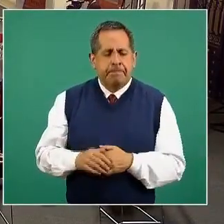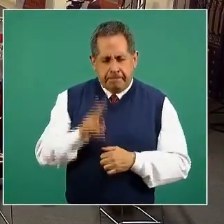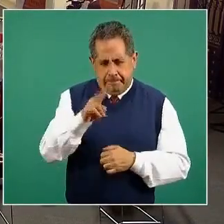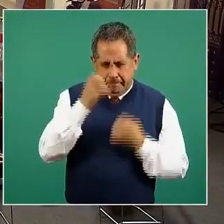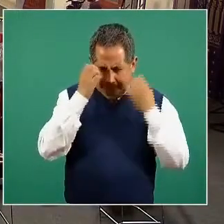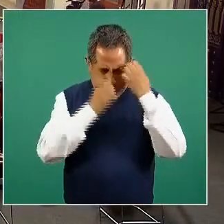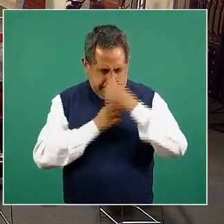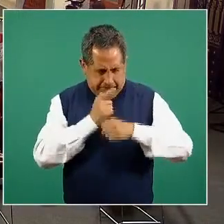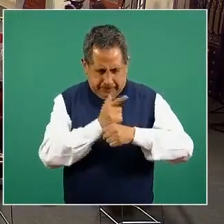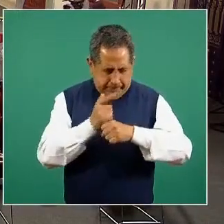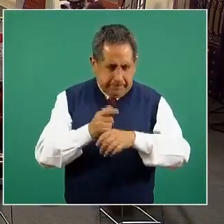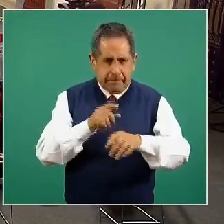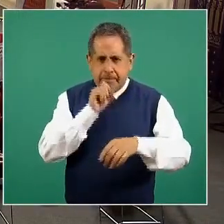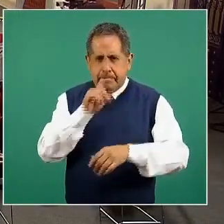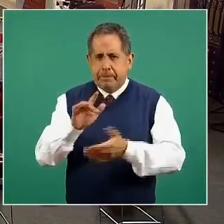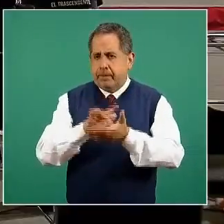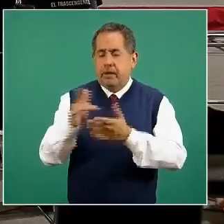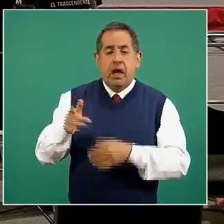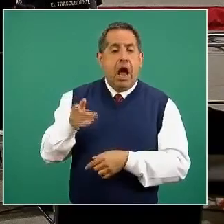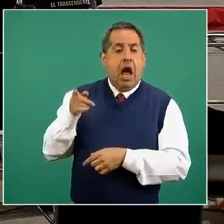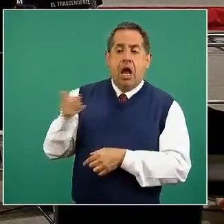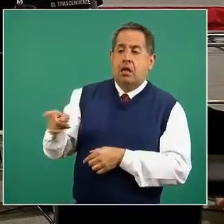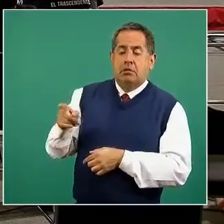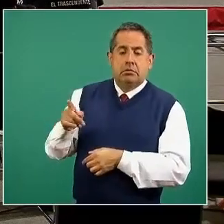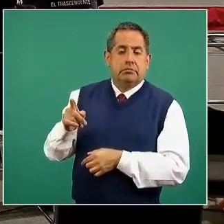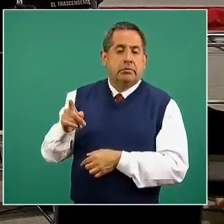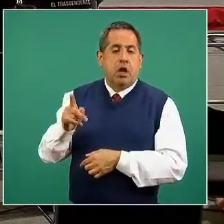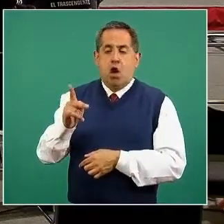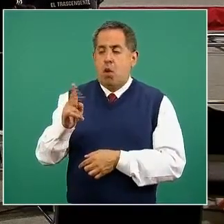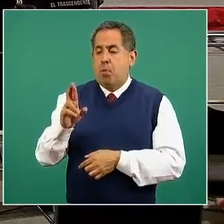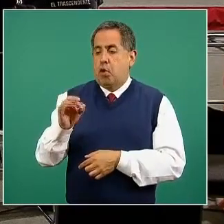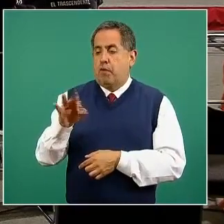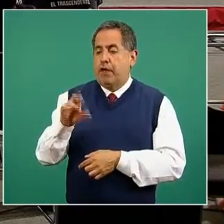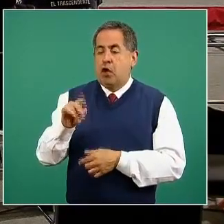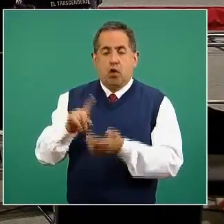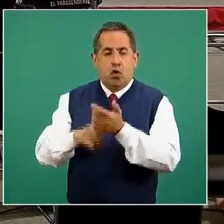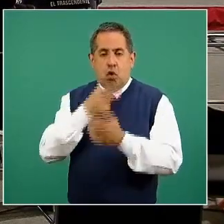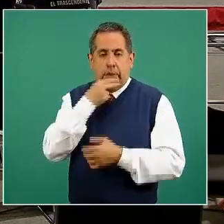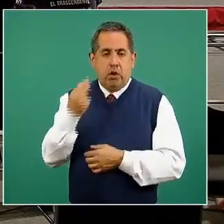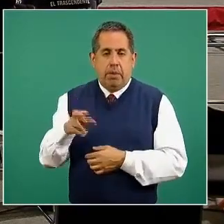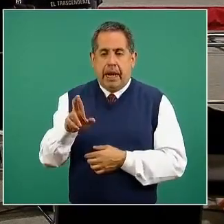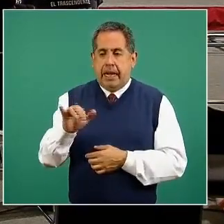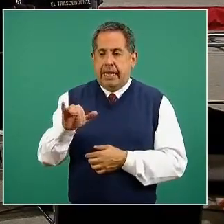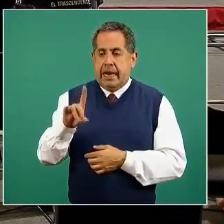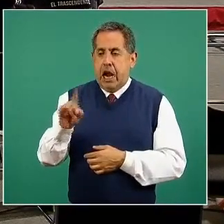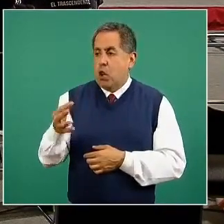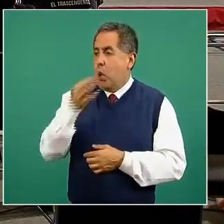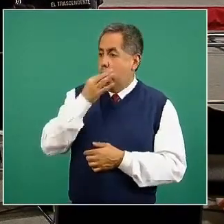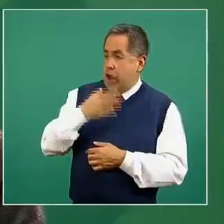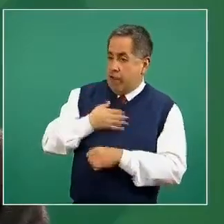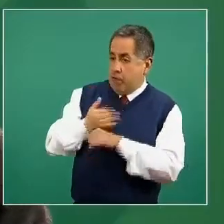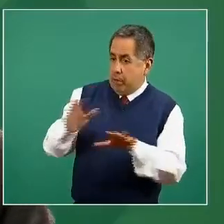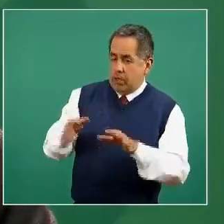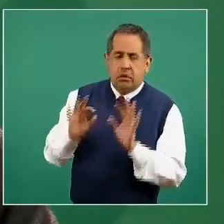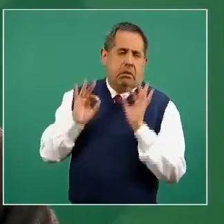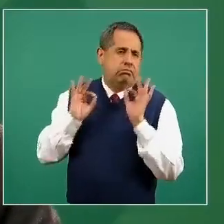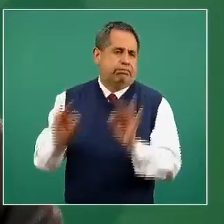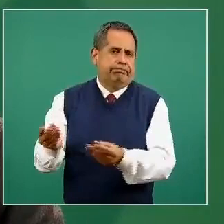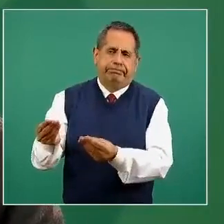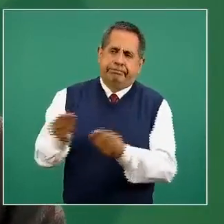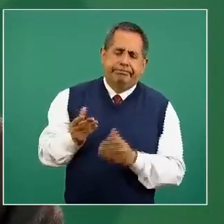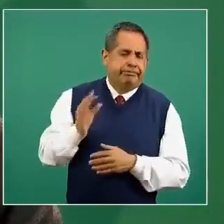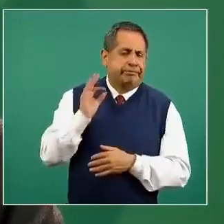monitoreado y además le agradecemos al procurador del consumidor, Ricardo Sheffield, por la información valiosísima que él nos